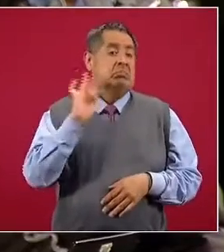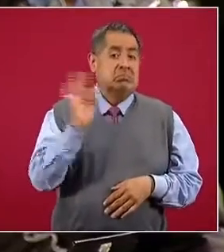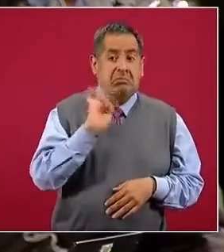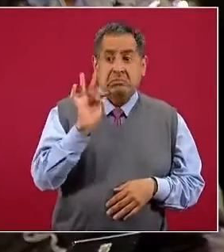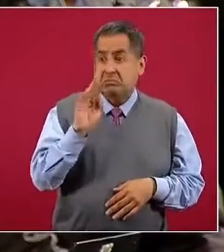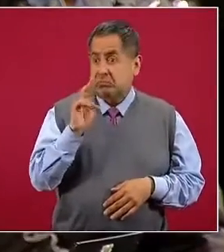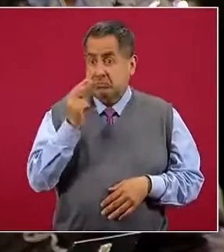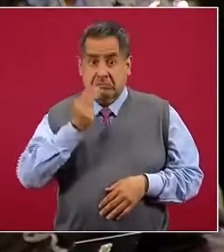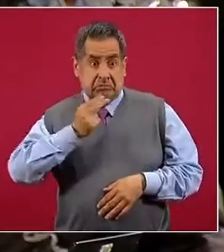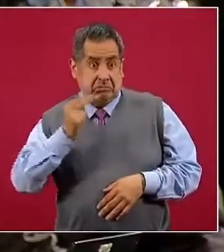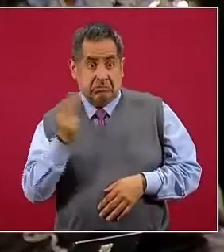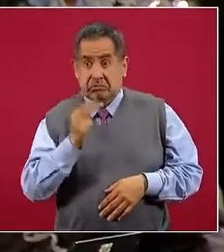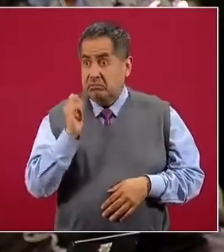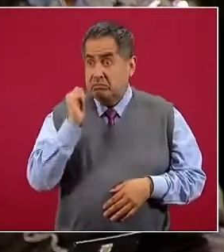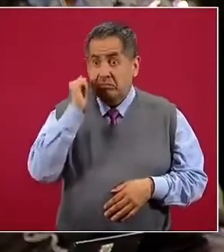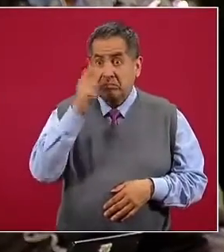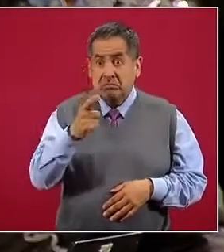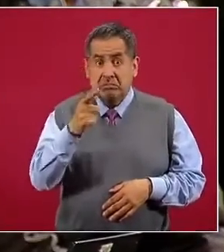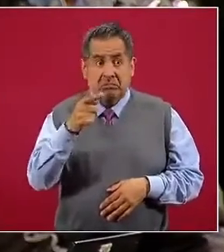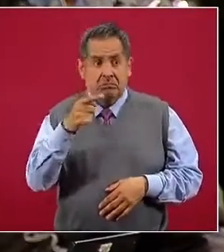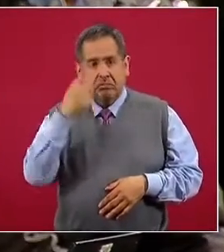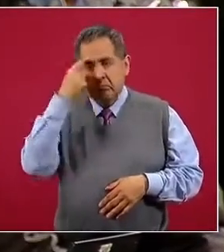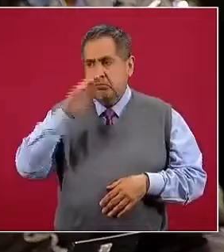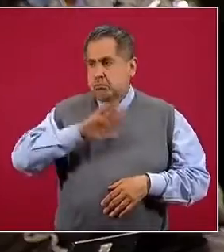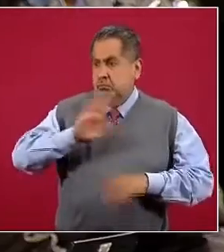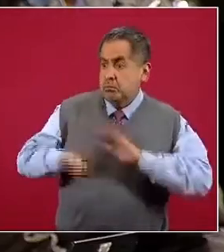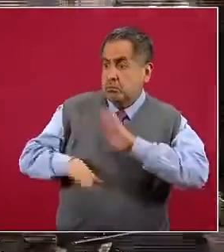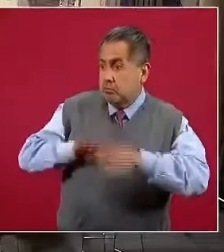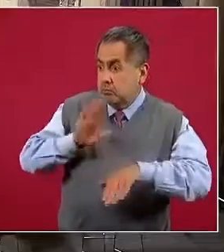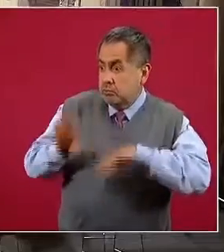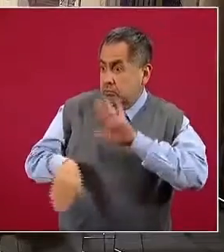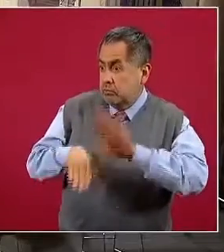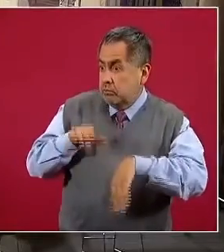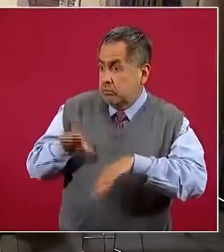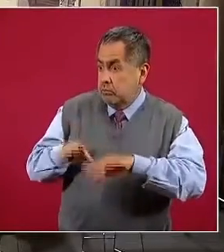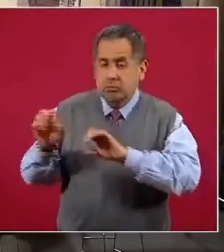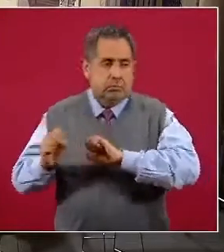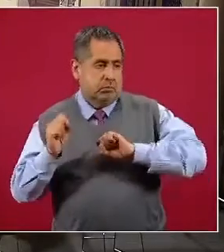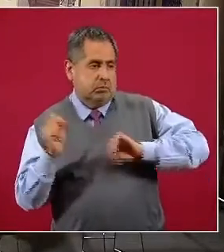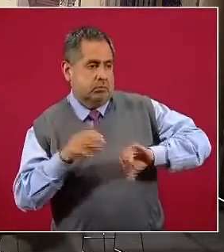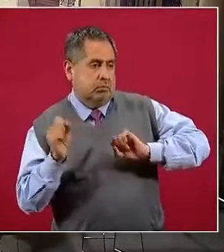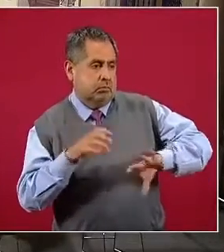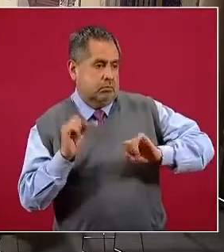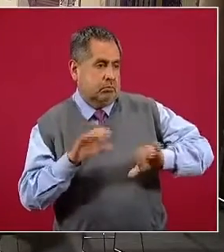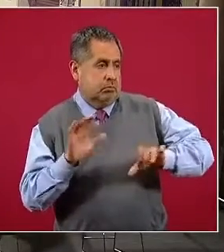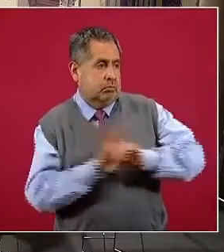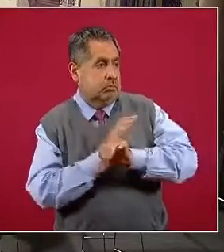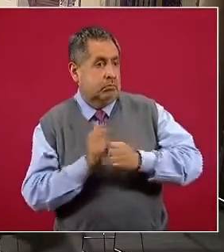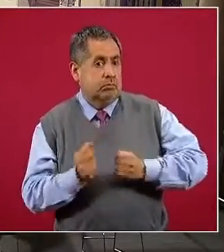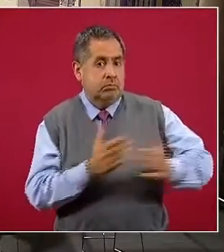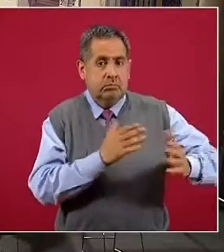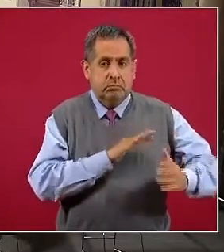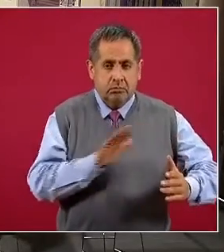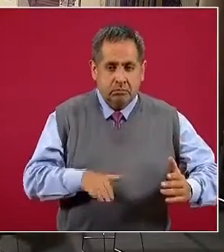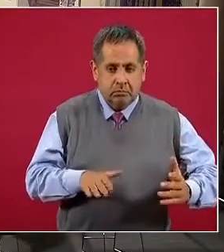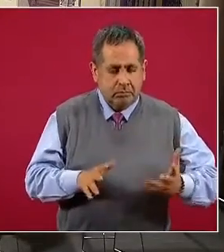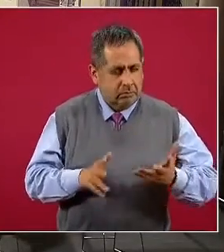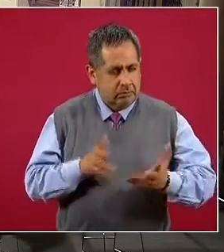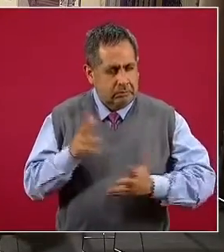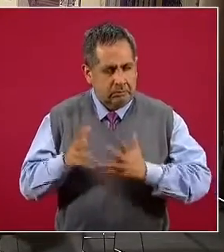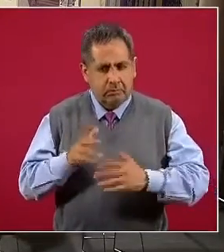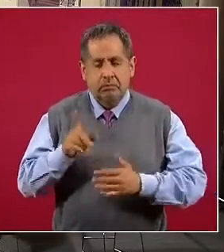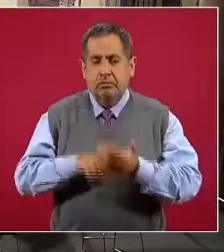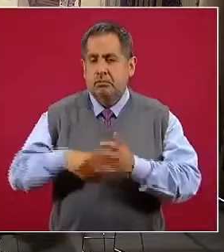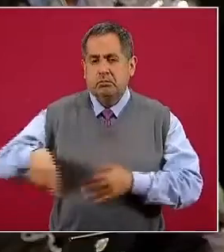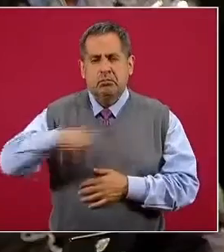fuera necesario utilizarlo para defunciones extras que no puedan tener en el hospital. Entonces, digo, de por sí están inquietos por la